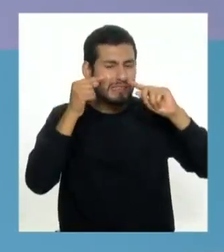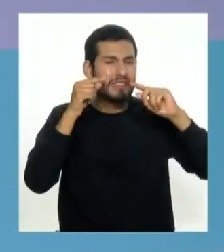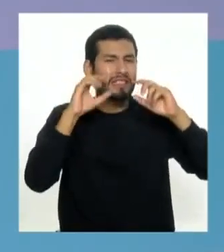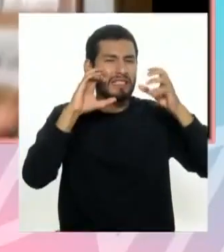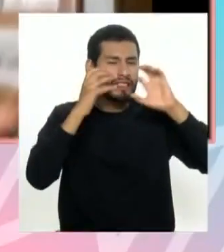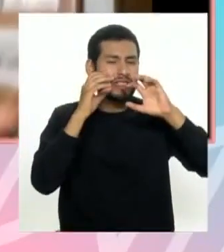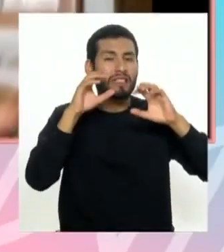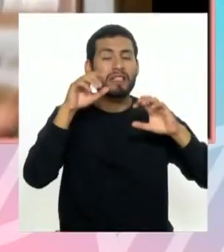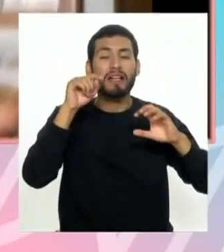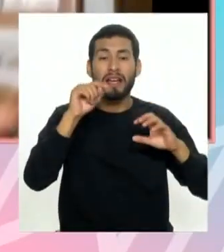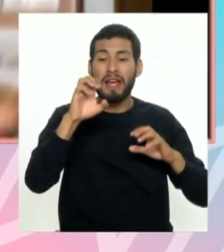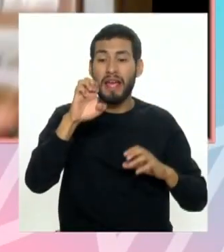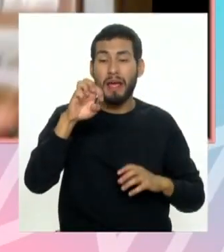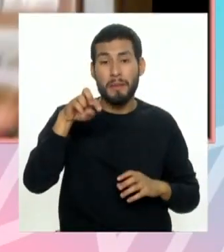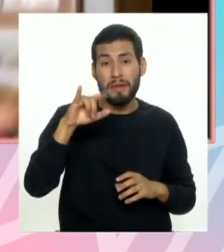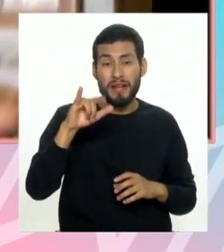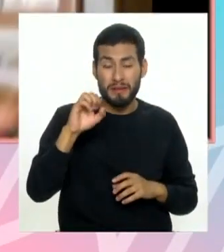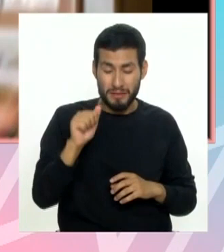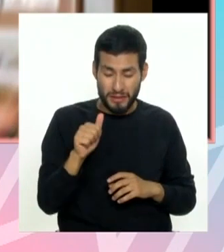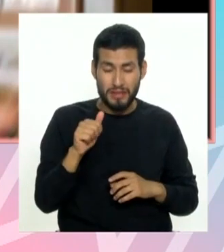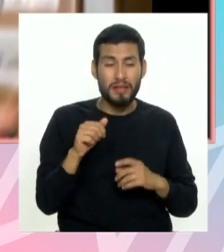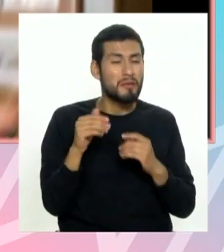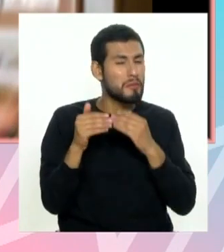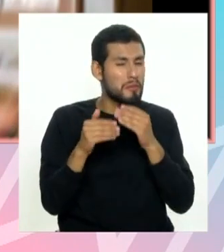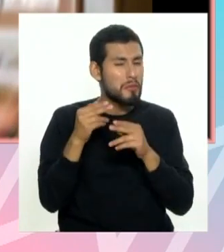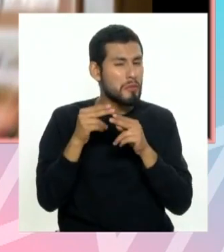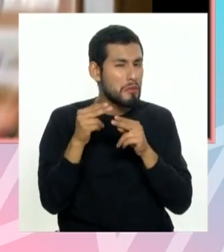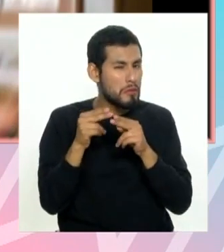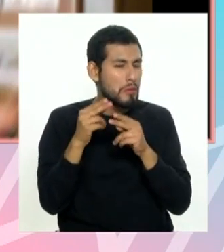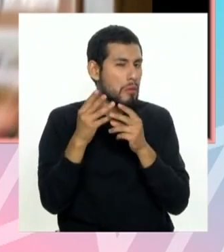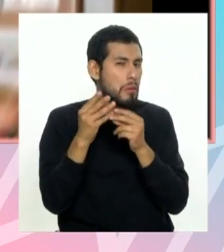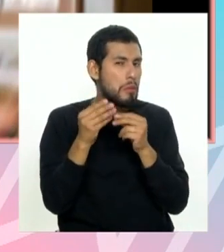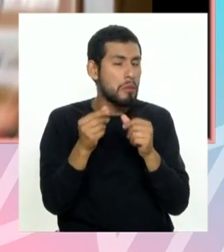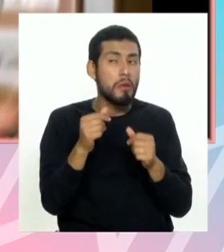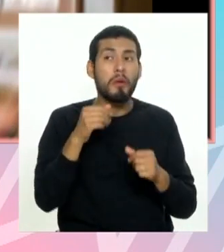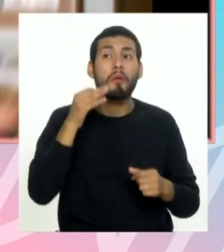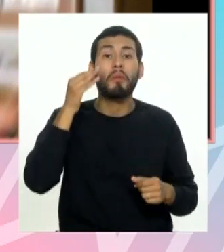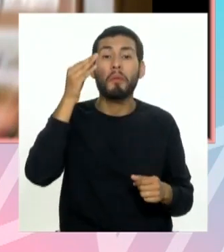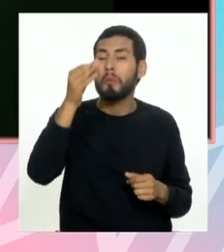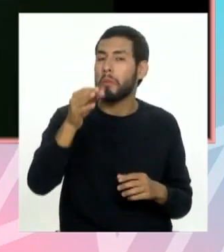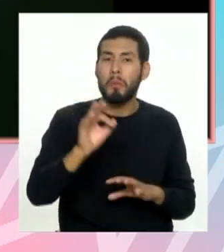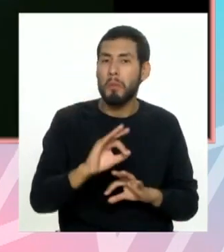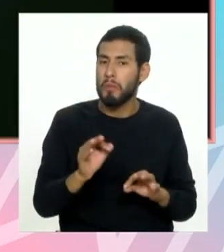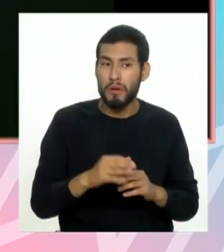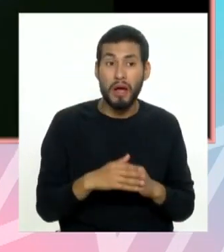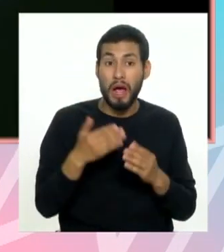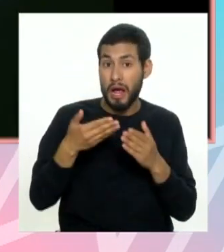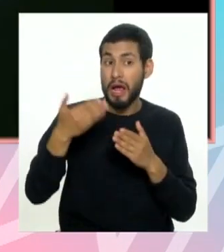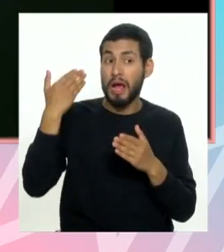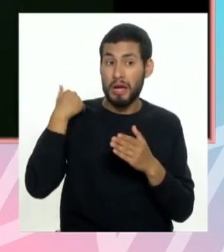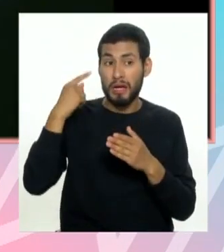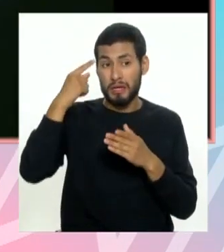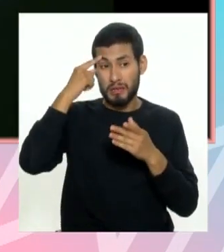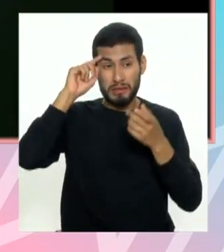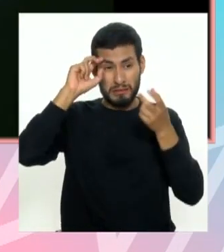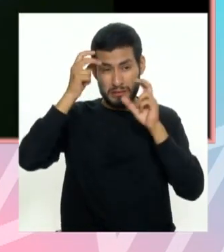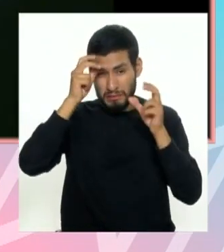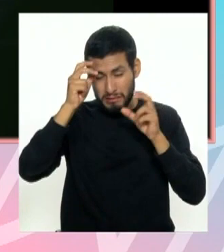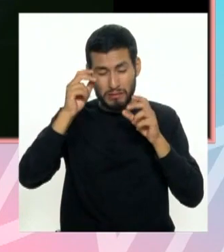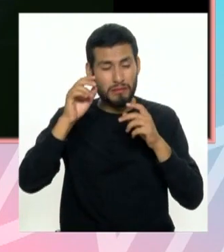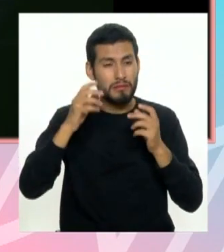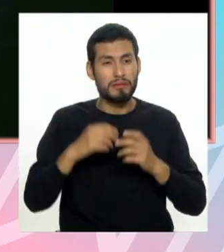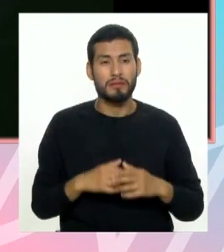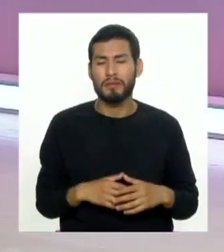una vez que pase la enfermedad aguda, en el futuro puede no presentar epilepsia, a pesar de que ha presentado crisis epilépticas. Claro, pero agudas.